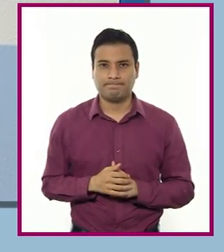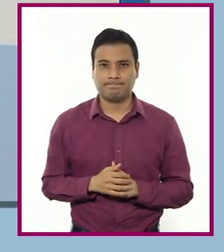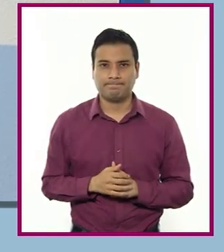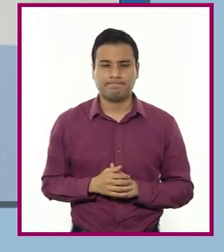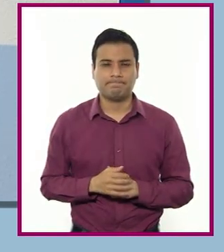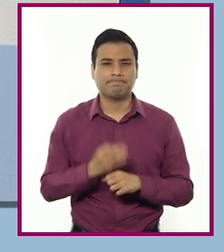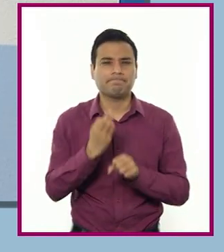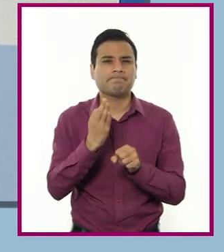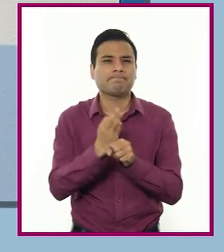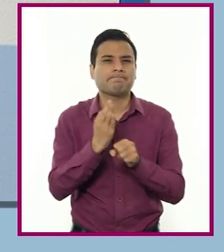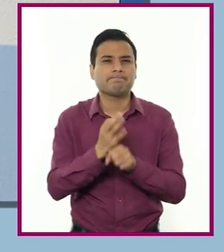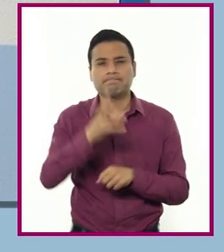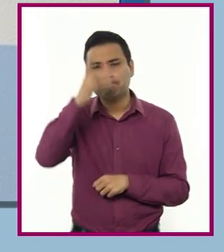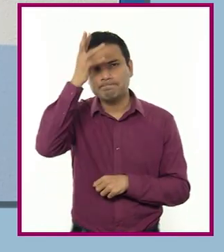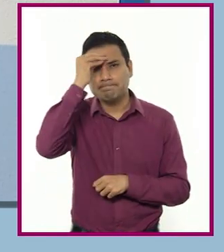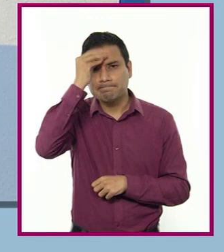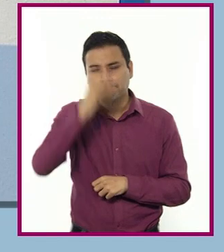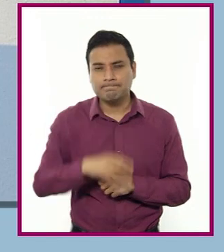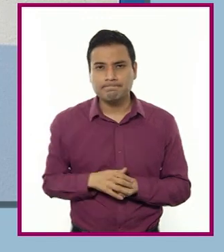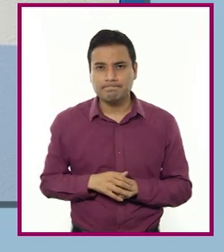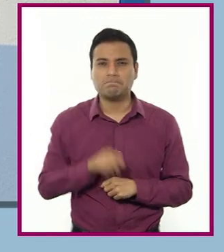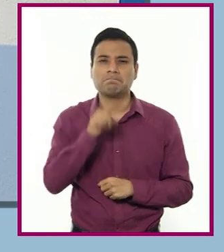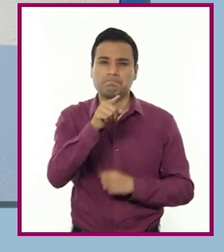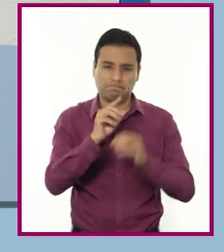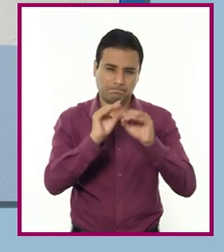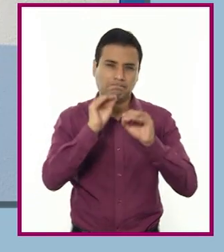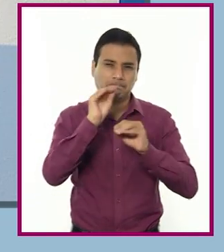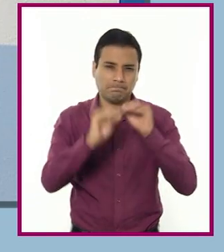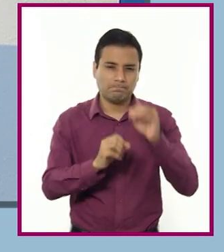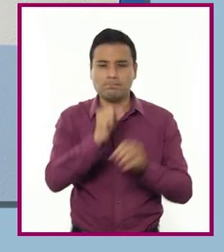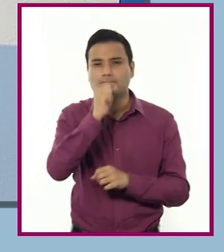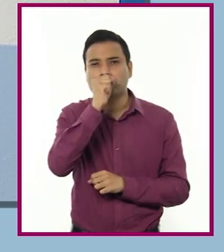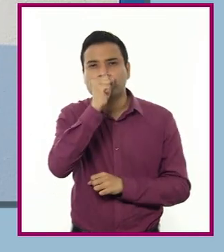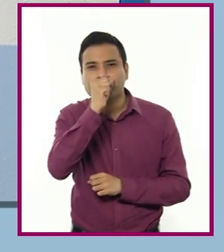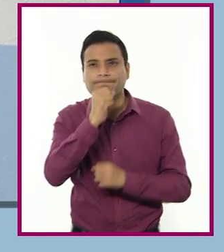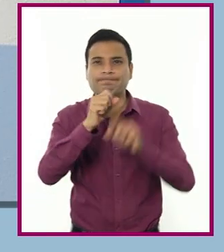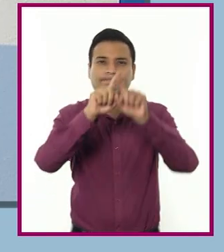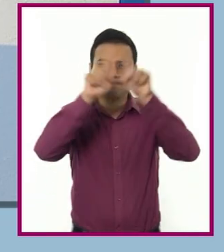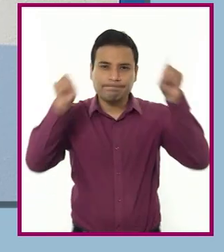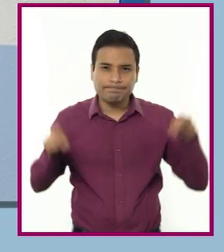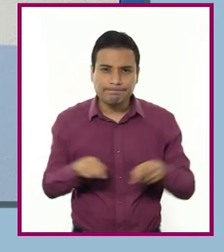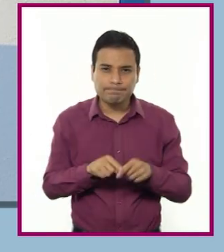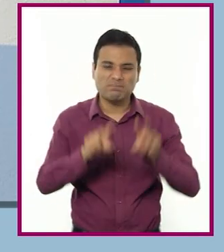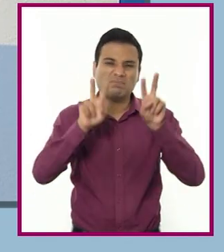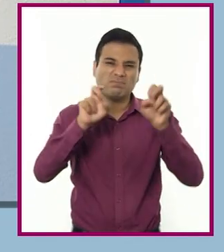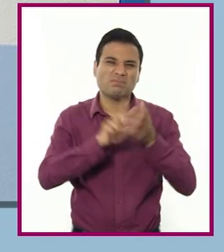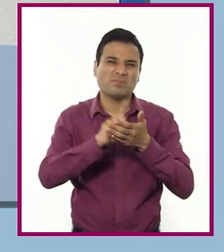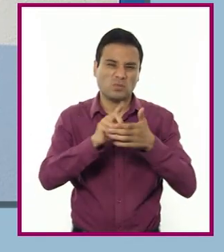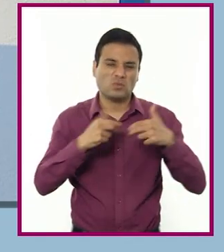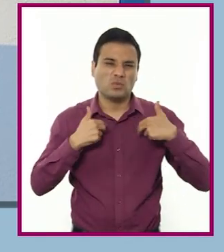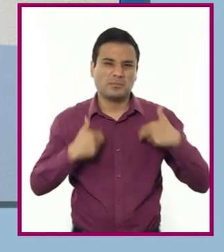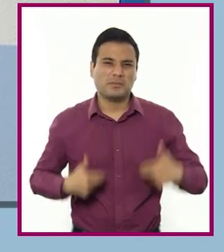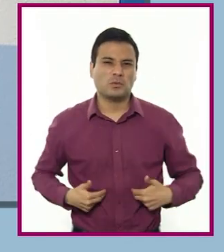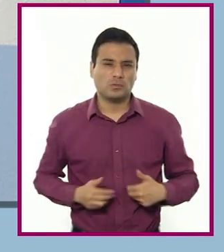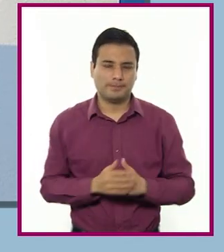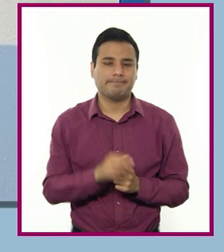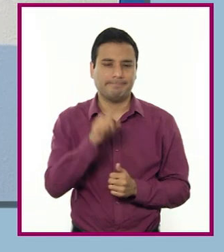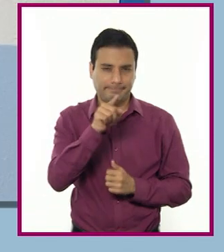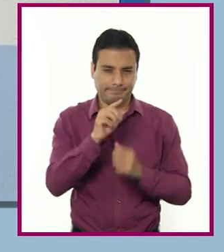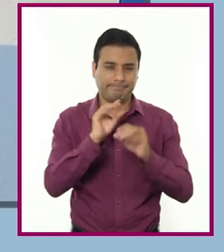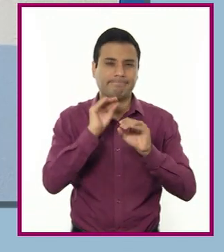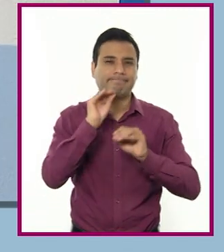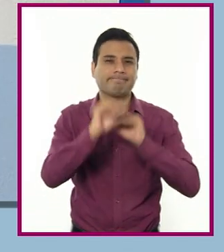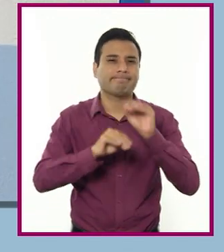esta sesión, los invitamos a que realicen un cartel donde difundan los derechos humanos que garantiza nuestra